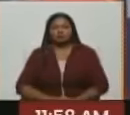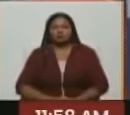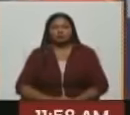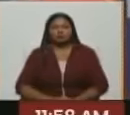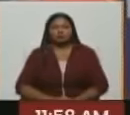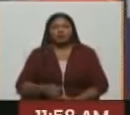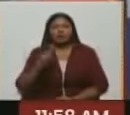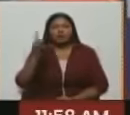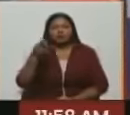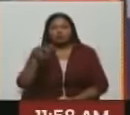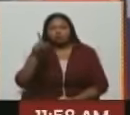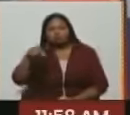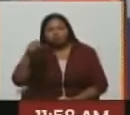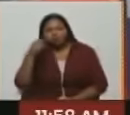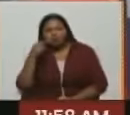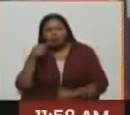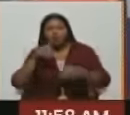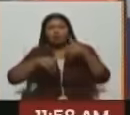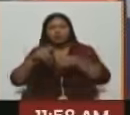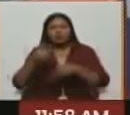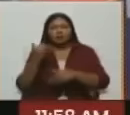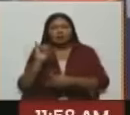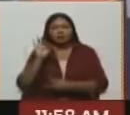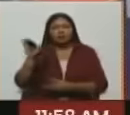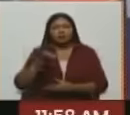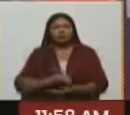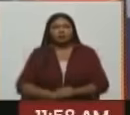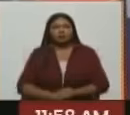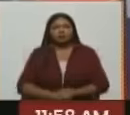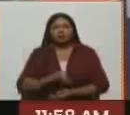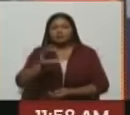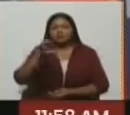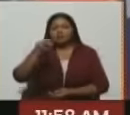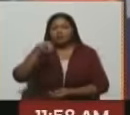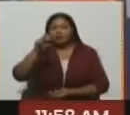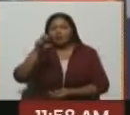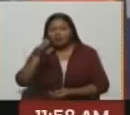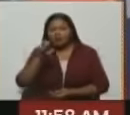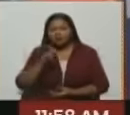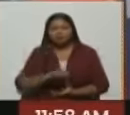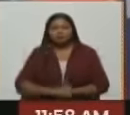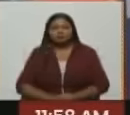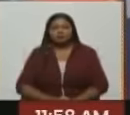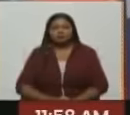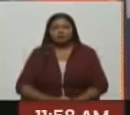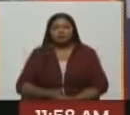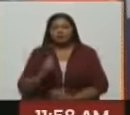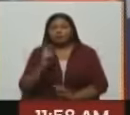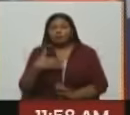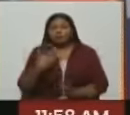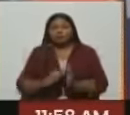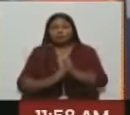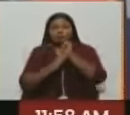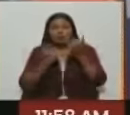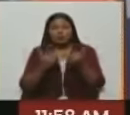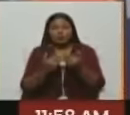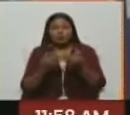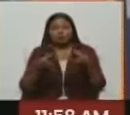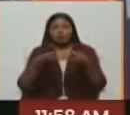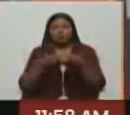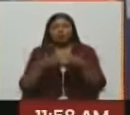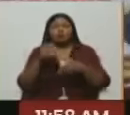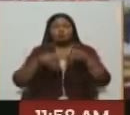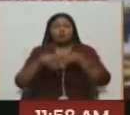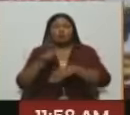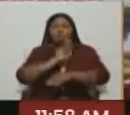único árbitro electoral que existe en este país es el CNE, que no es solamente un ente electoral, es un